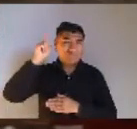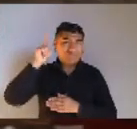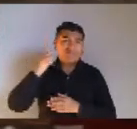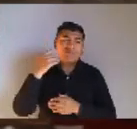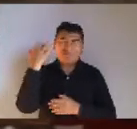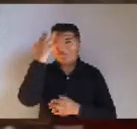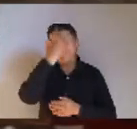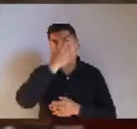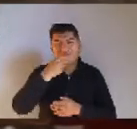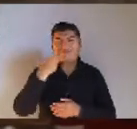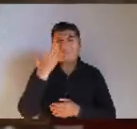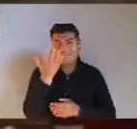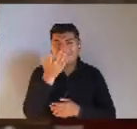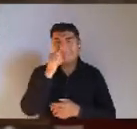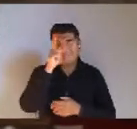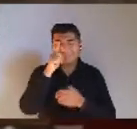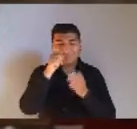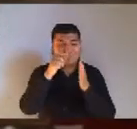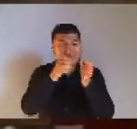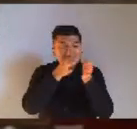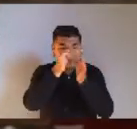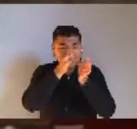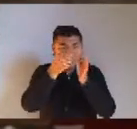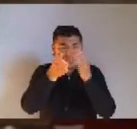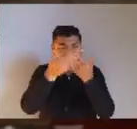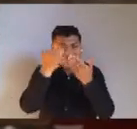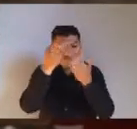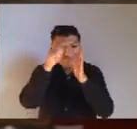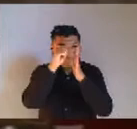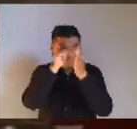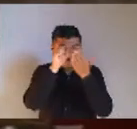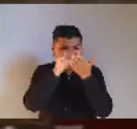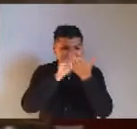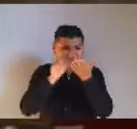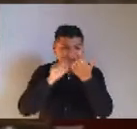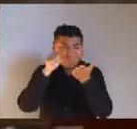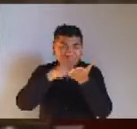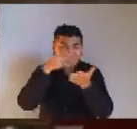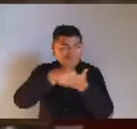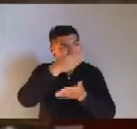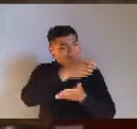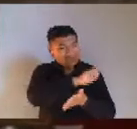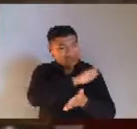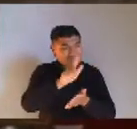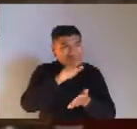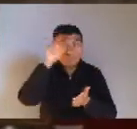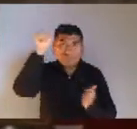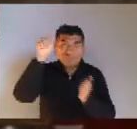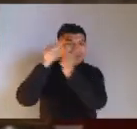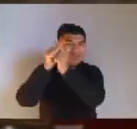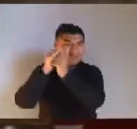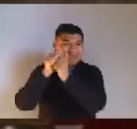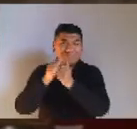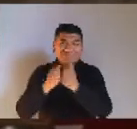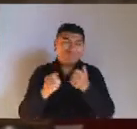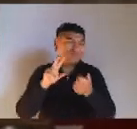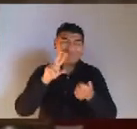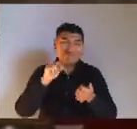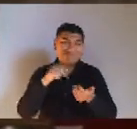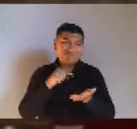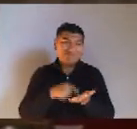lindo fuera que hubiera una receta, ¿no, queridos hermanos? Anda, compra testito, hermano, y ya está, vas a estar sanito. No es